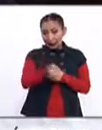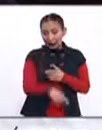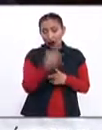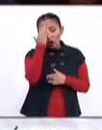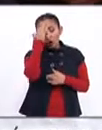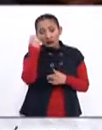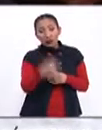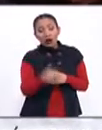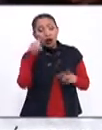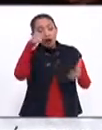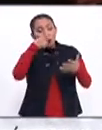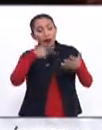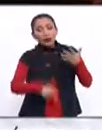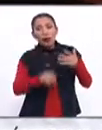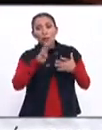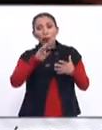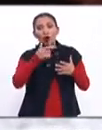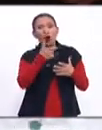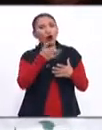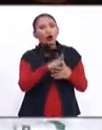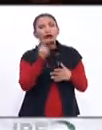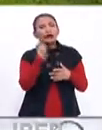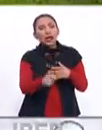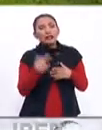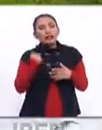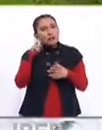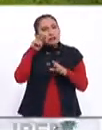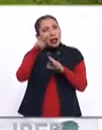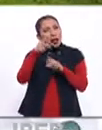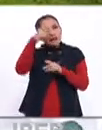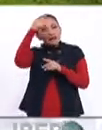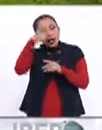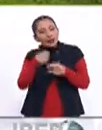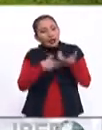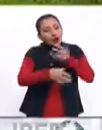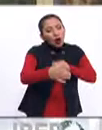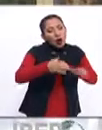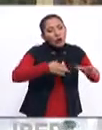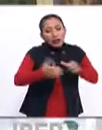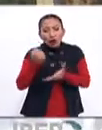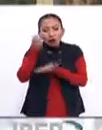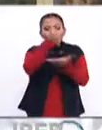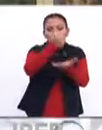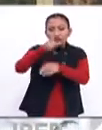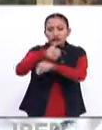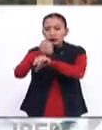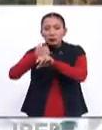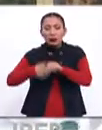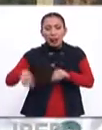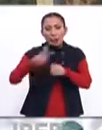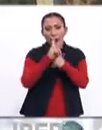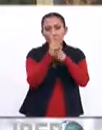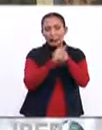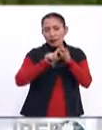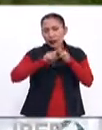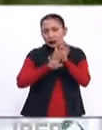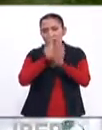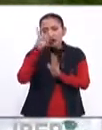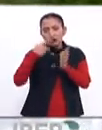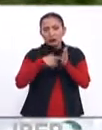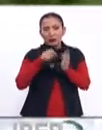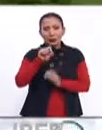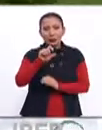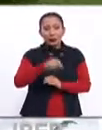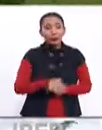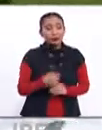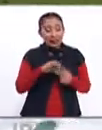se conocen como Objetivos de Bogor y consisten en alcanzar la facilitación del comercio y la inversión para las economías en desarrollo en